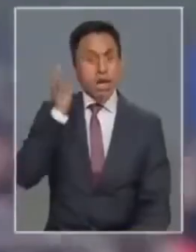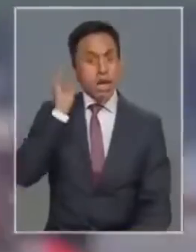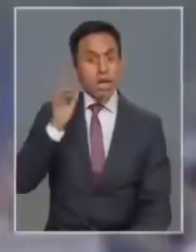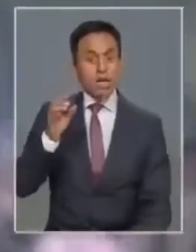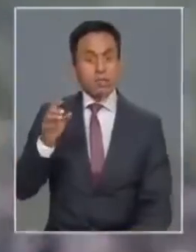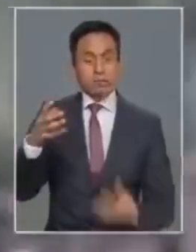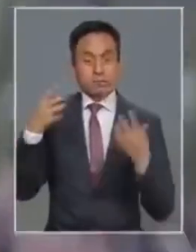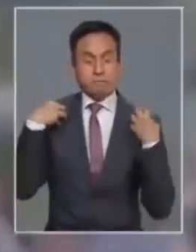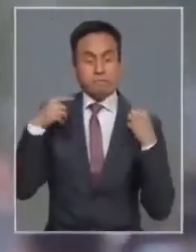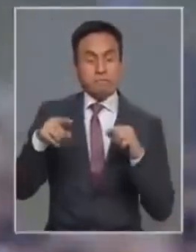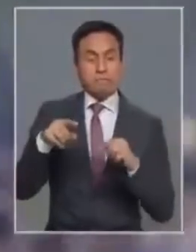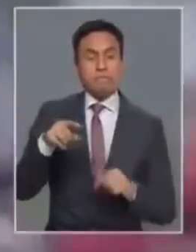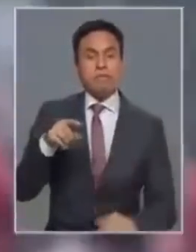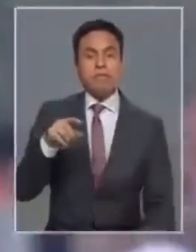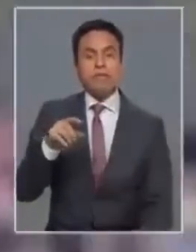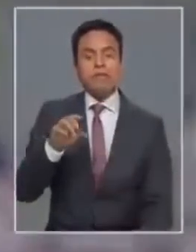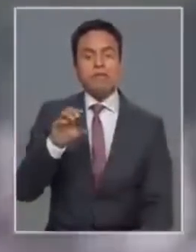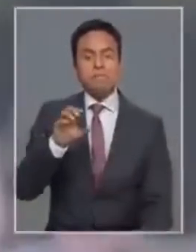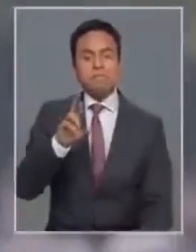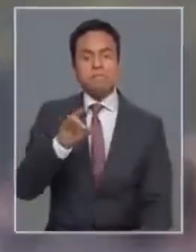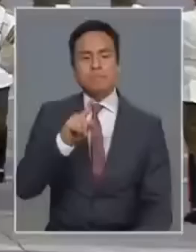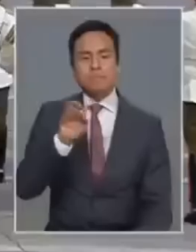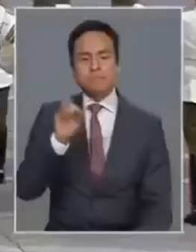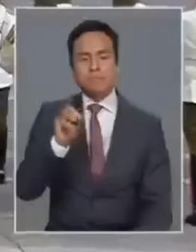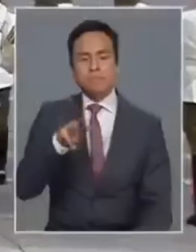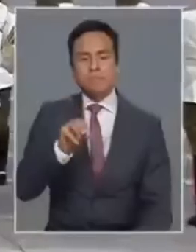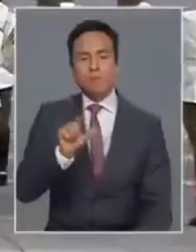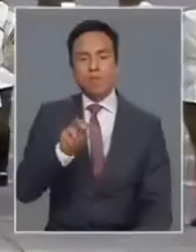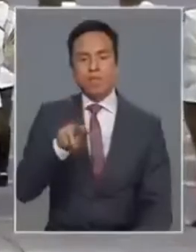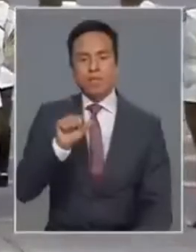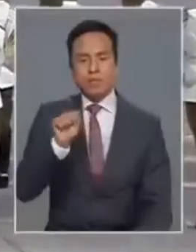subprefecta Catherine Ridilo Molina.